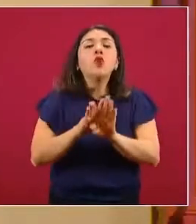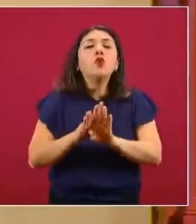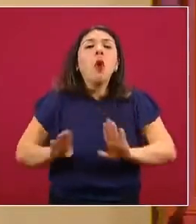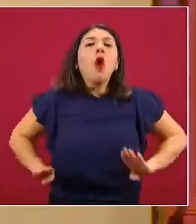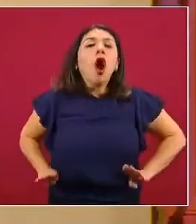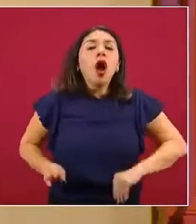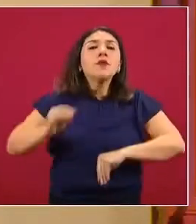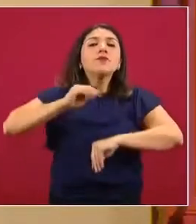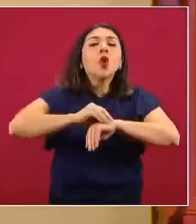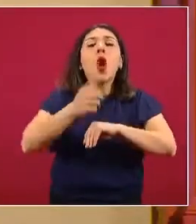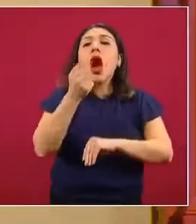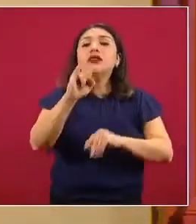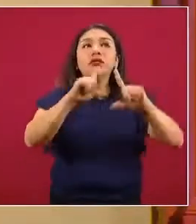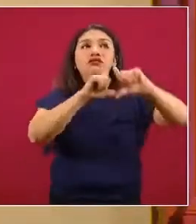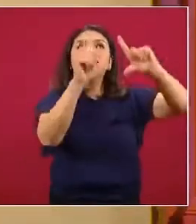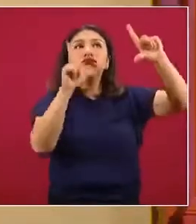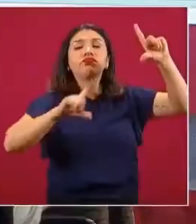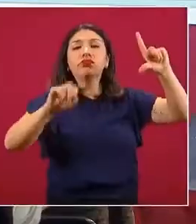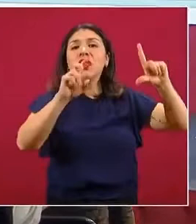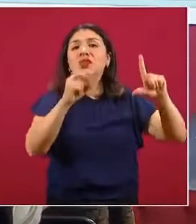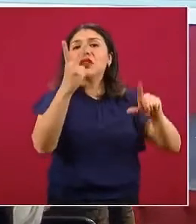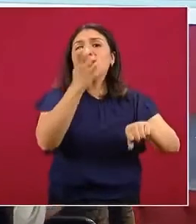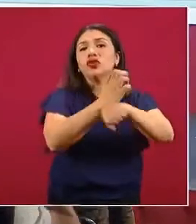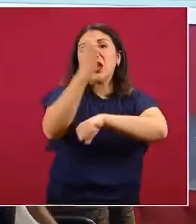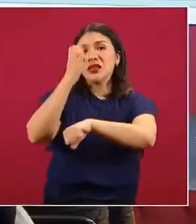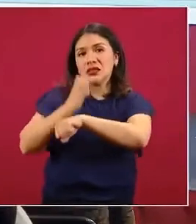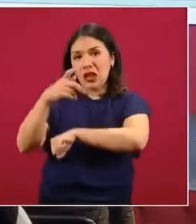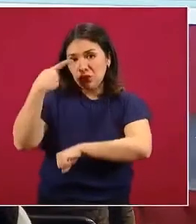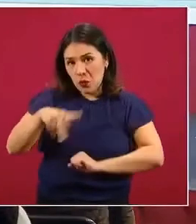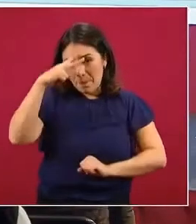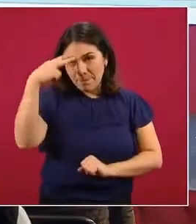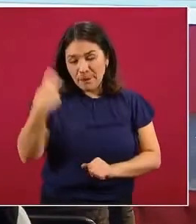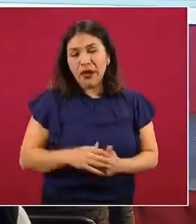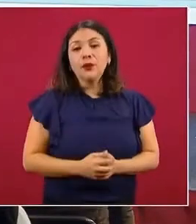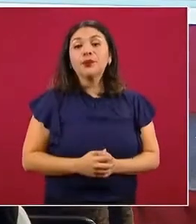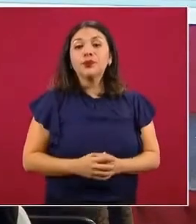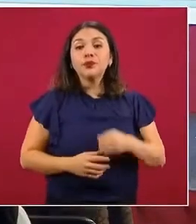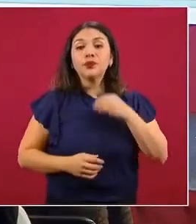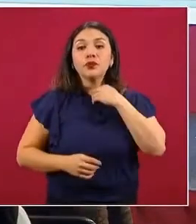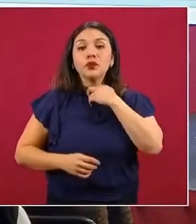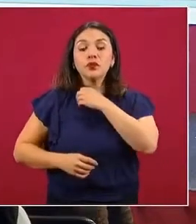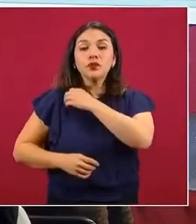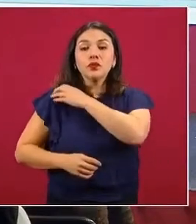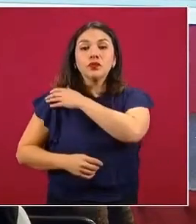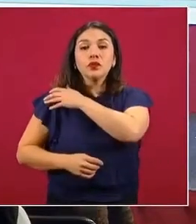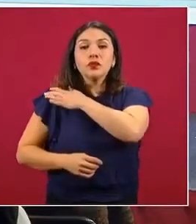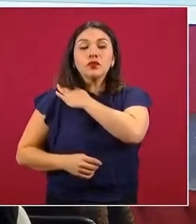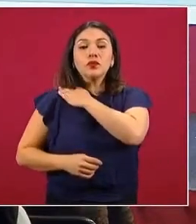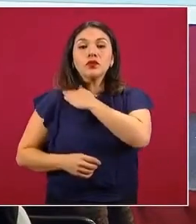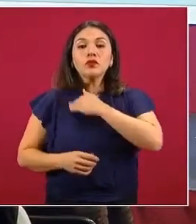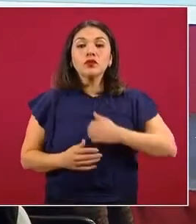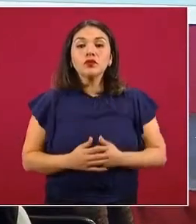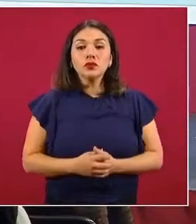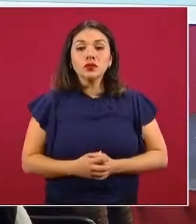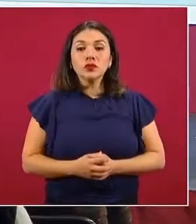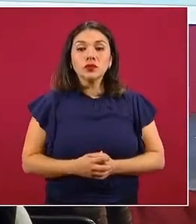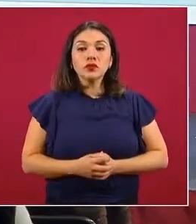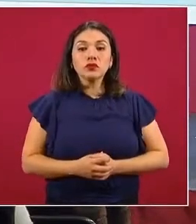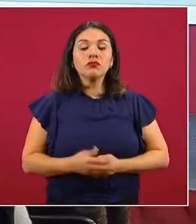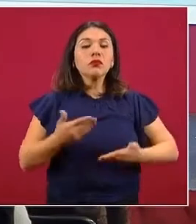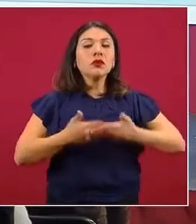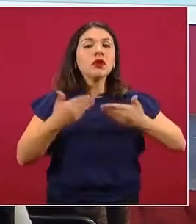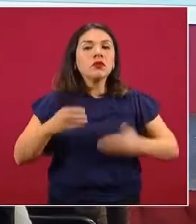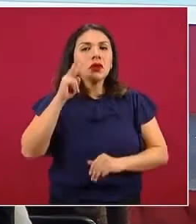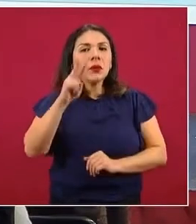que está ocurriendo en las 32 entidades federativas. Veamos la siguiente diapositiva. Vamos a estimar